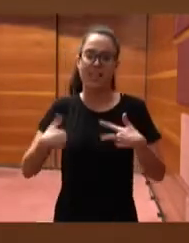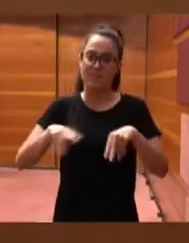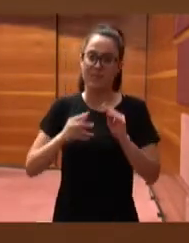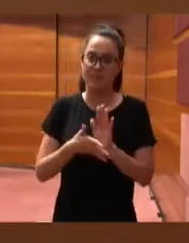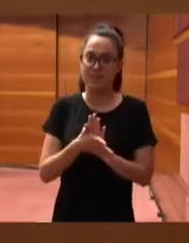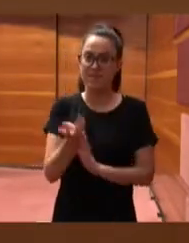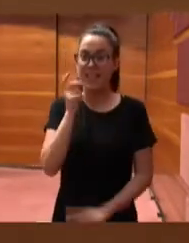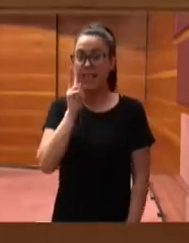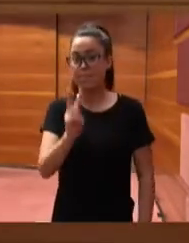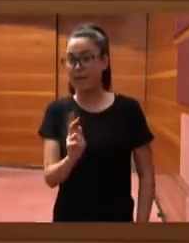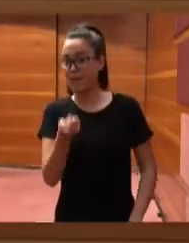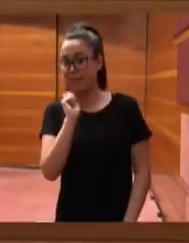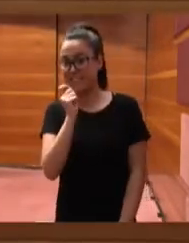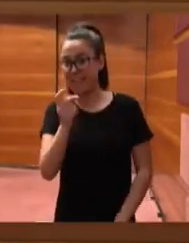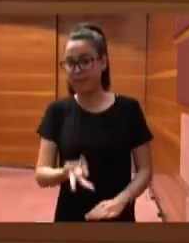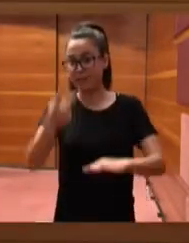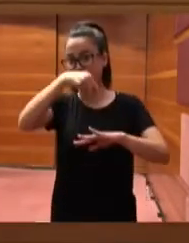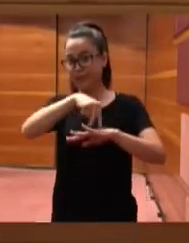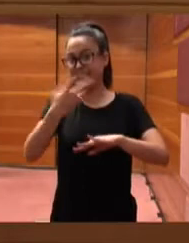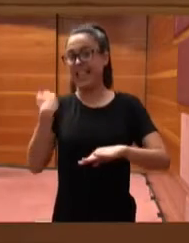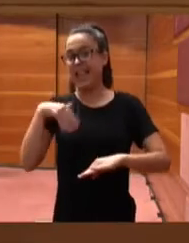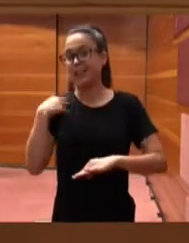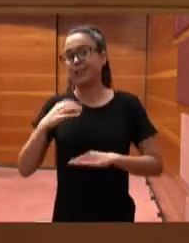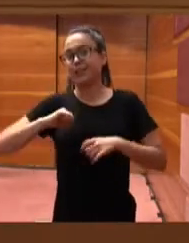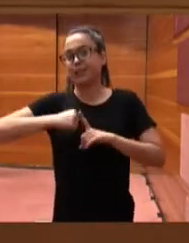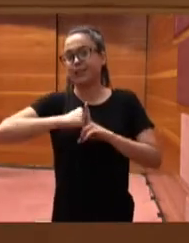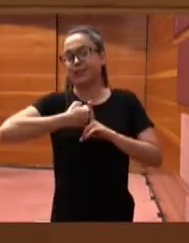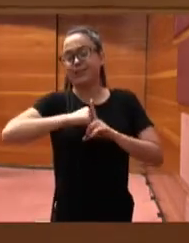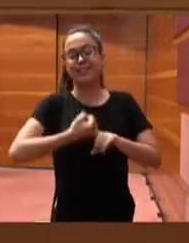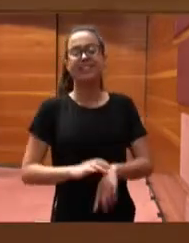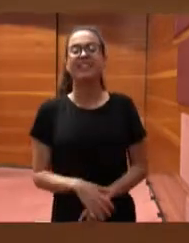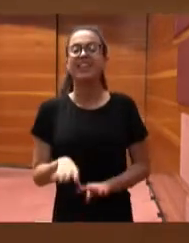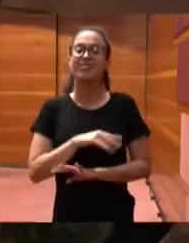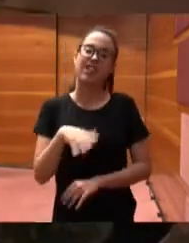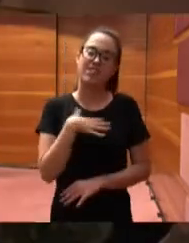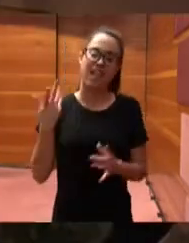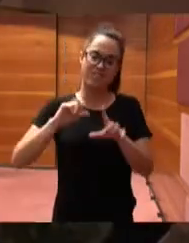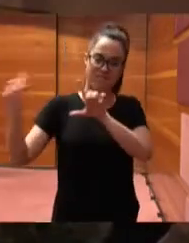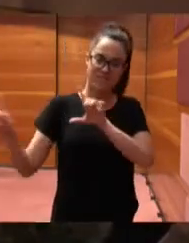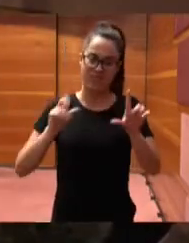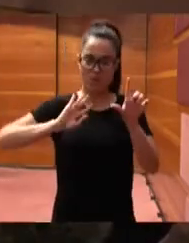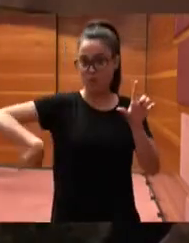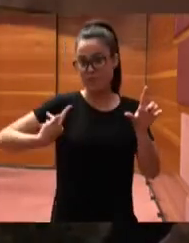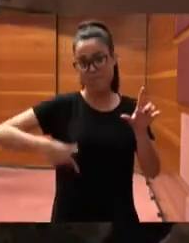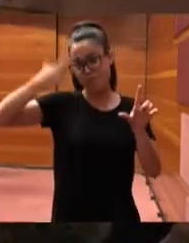veo que se levanta mi moderadora, solo voy a poner una última transparencia que es la que aparecía en la